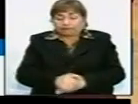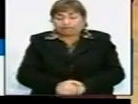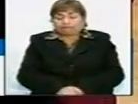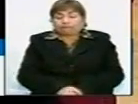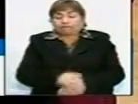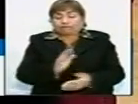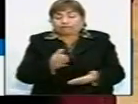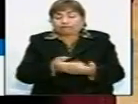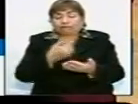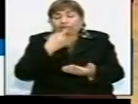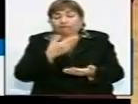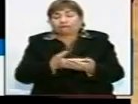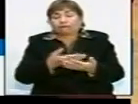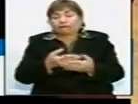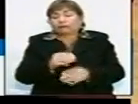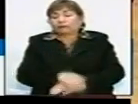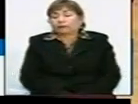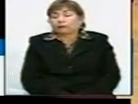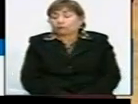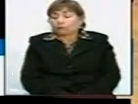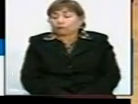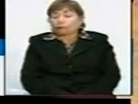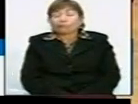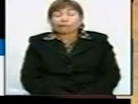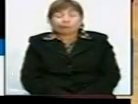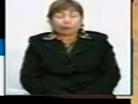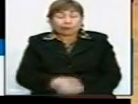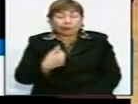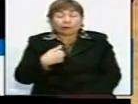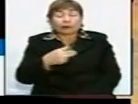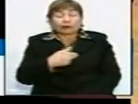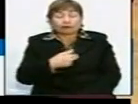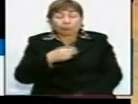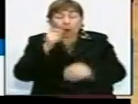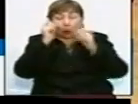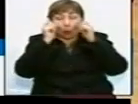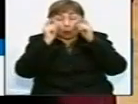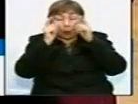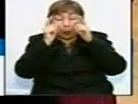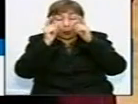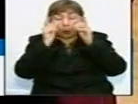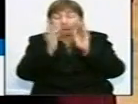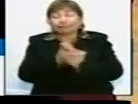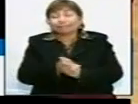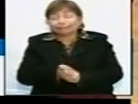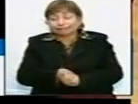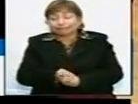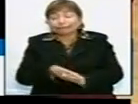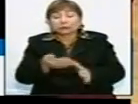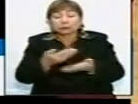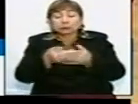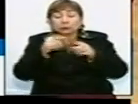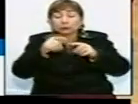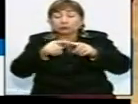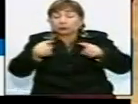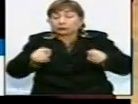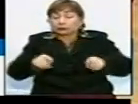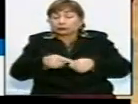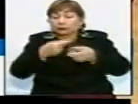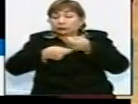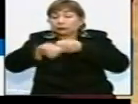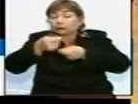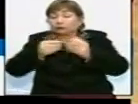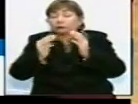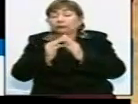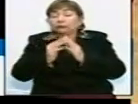que hoy ha sido inundada nuestra sorpresa fue ver que el 91 2017 ese centro comercial no solamente sería